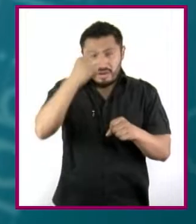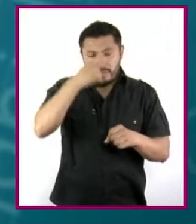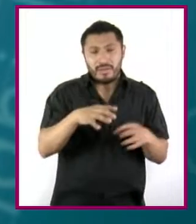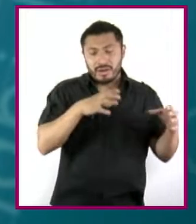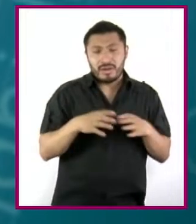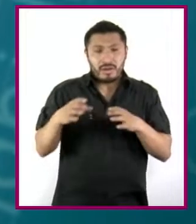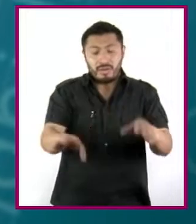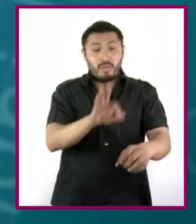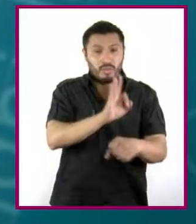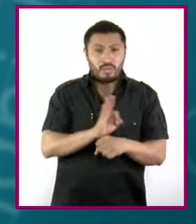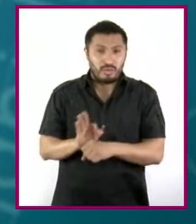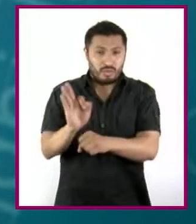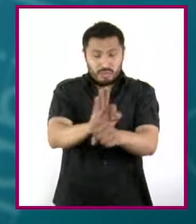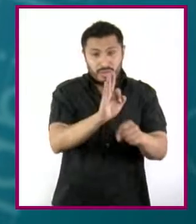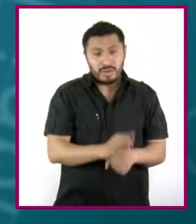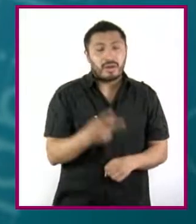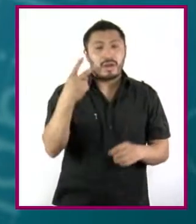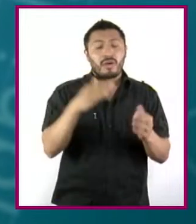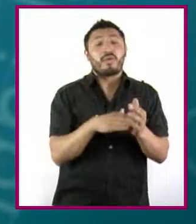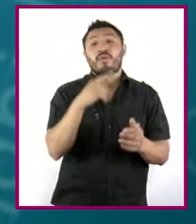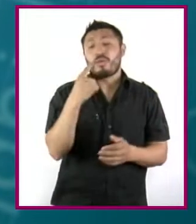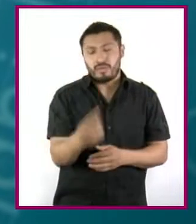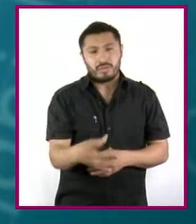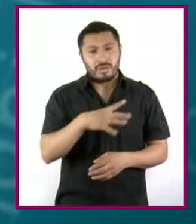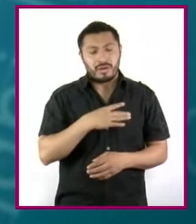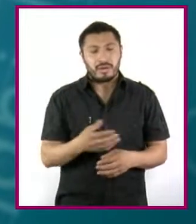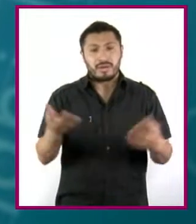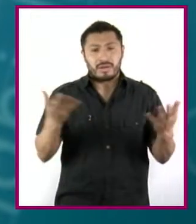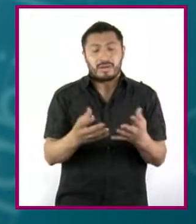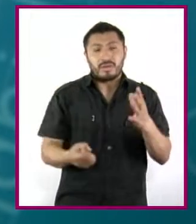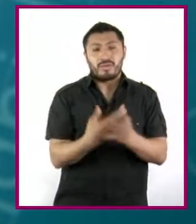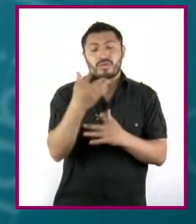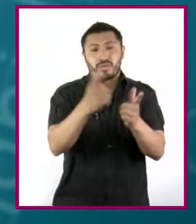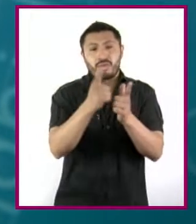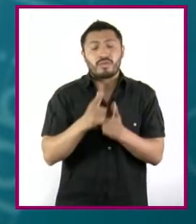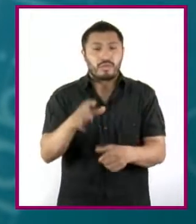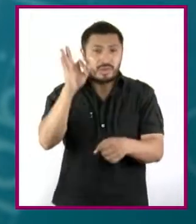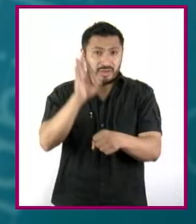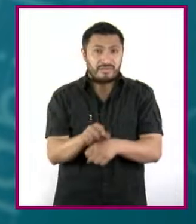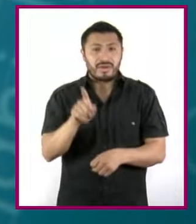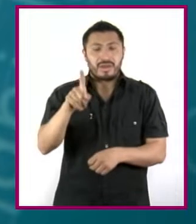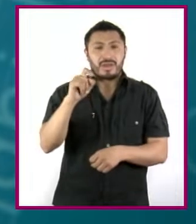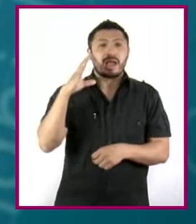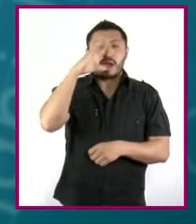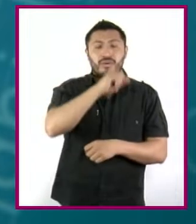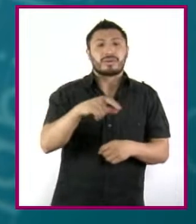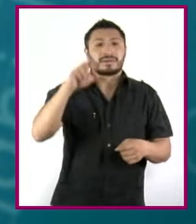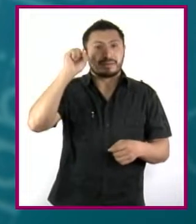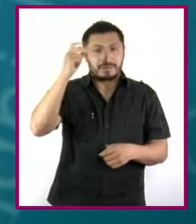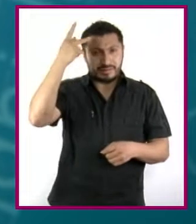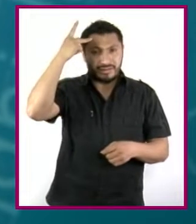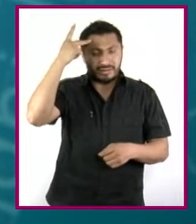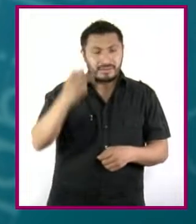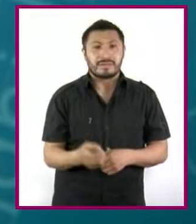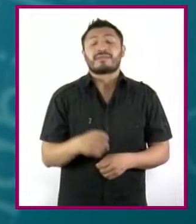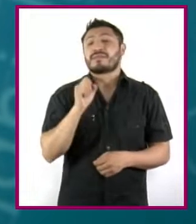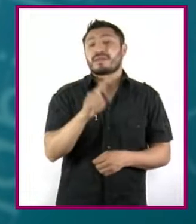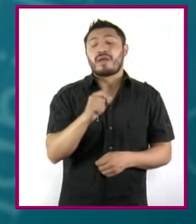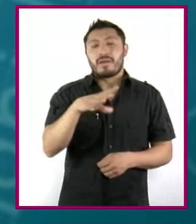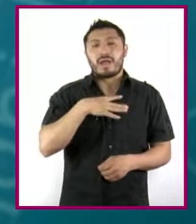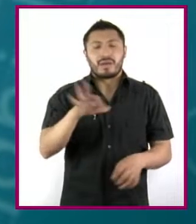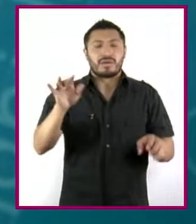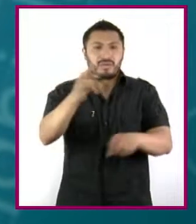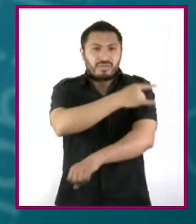de la región. En 2001, se crearon grupos de defensa comunitaria en Aguascalientes y San Luis Potosí, así como